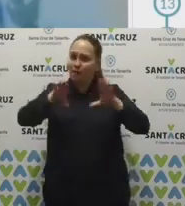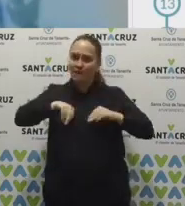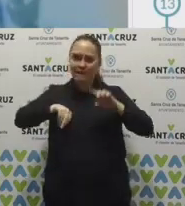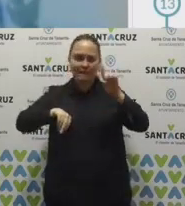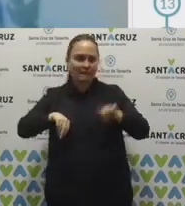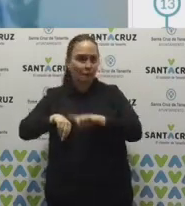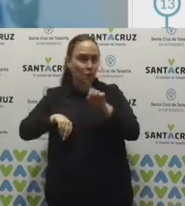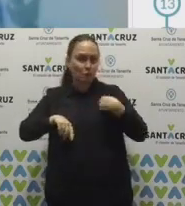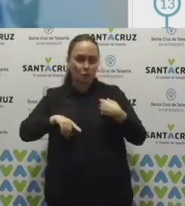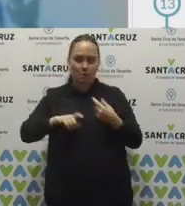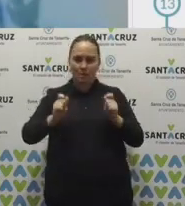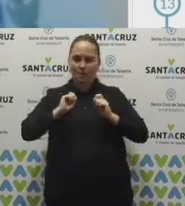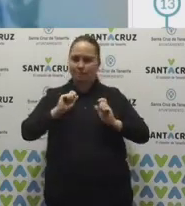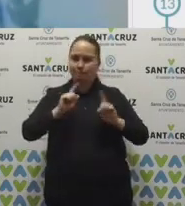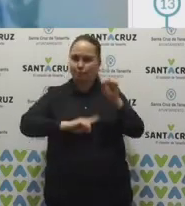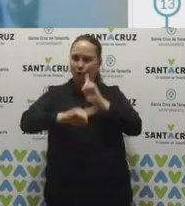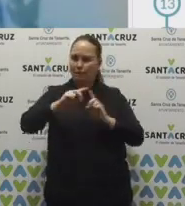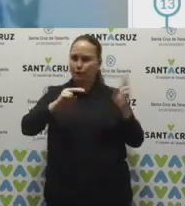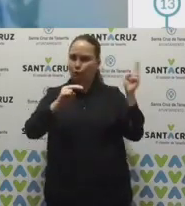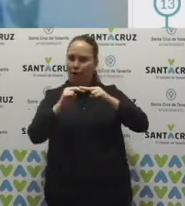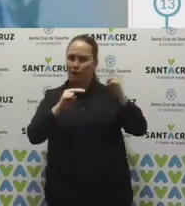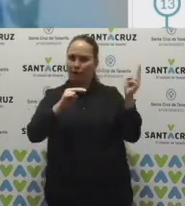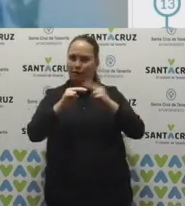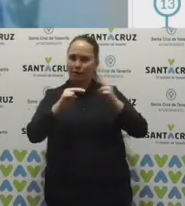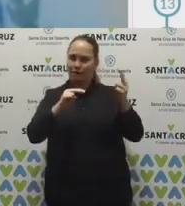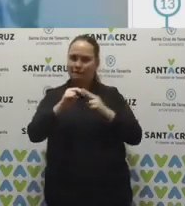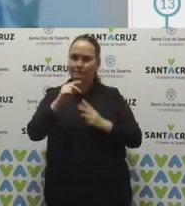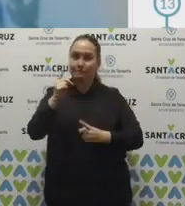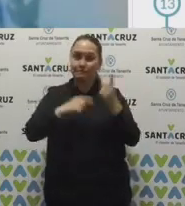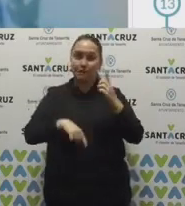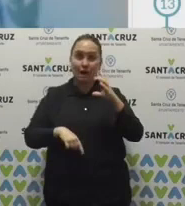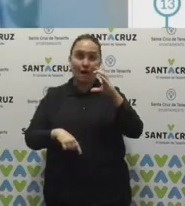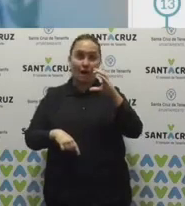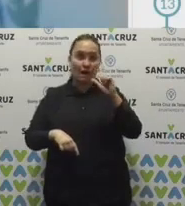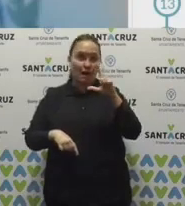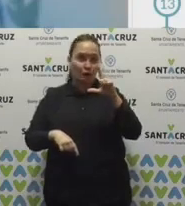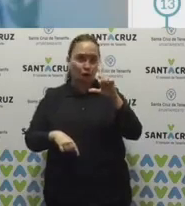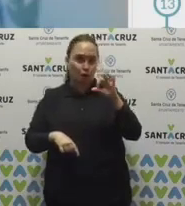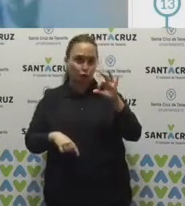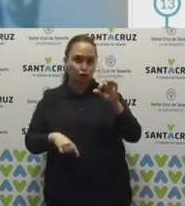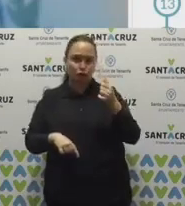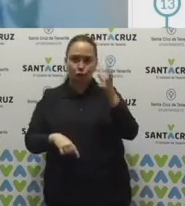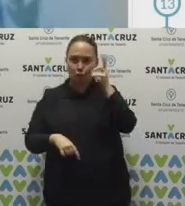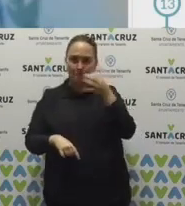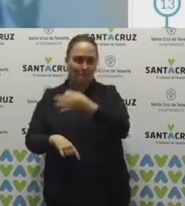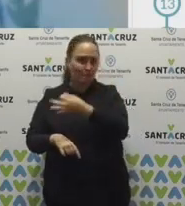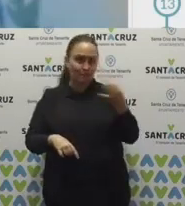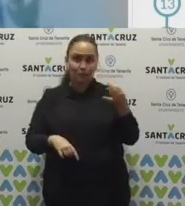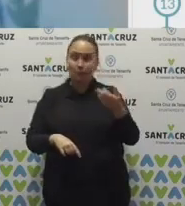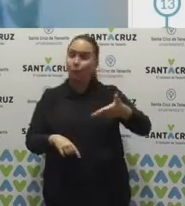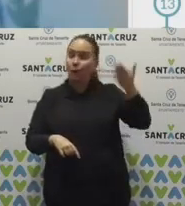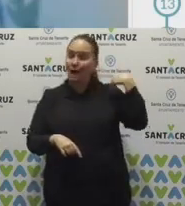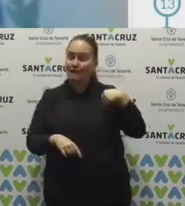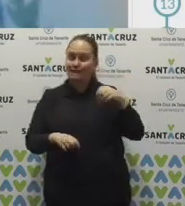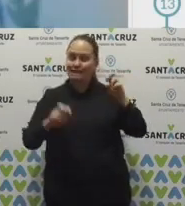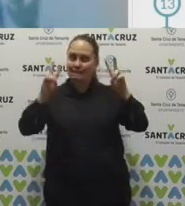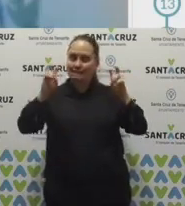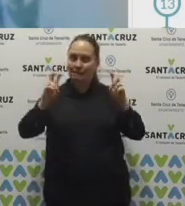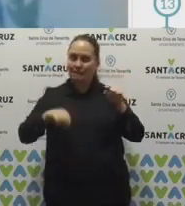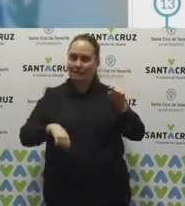teniendo estos problemas de conexión a don carlos lo escuchado perfectamente pero no tengo la referencia de